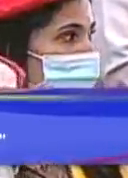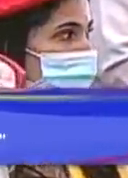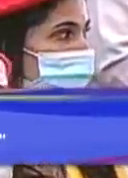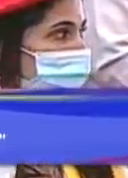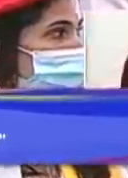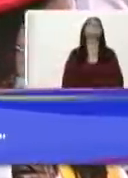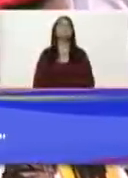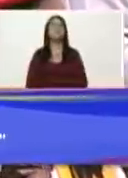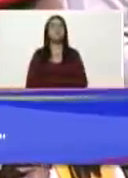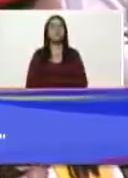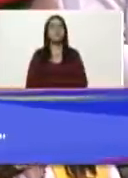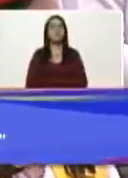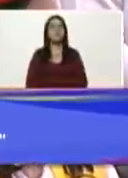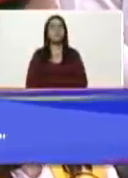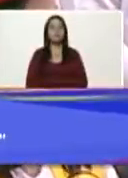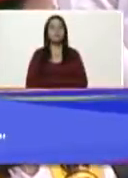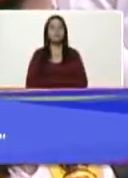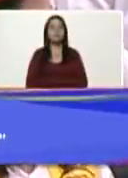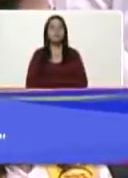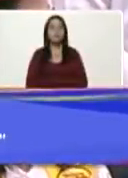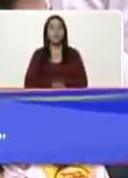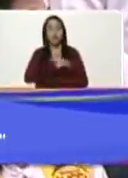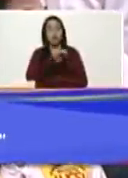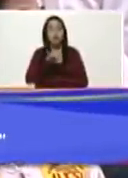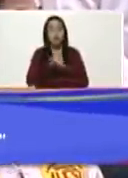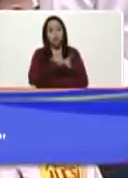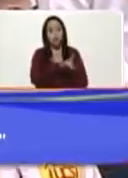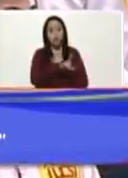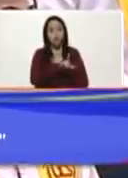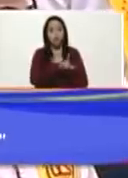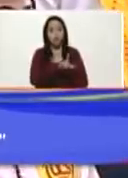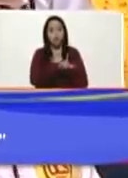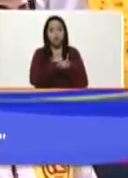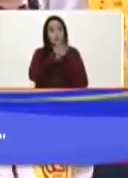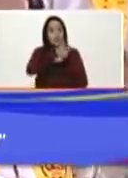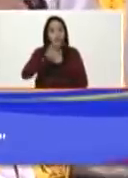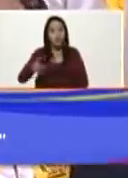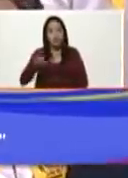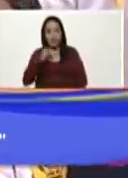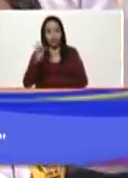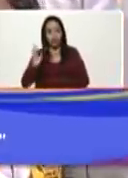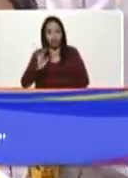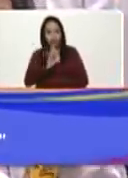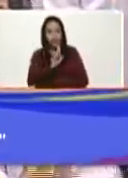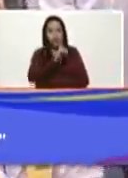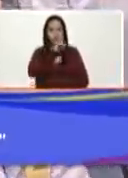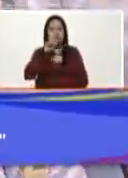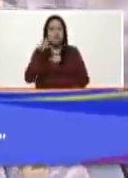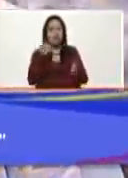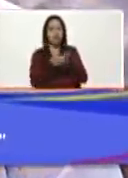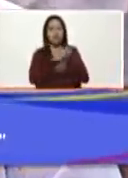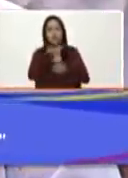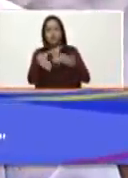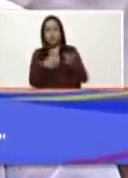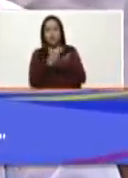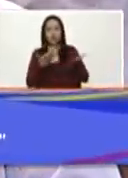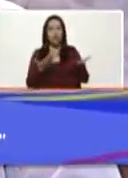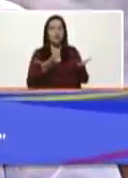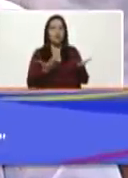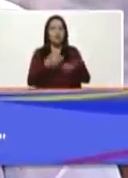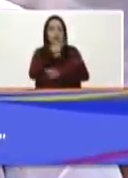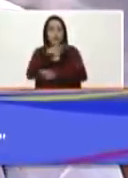en Venezuela, Julio César García. En nombre de mis compañeros